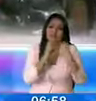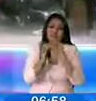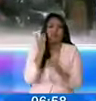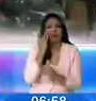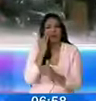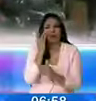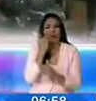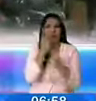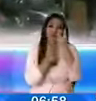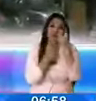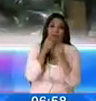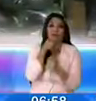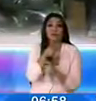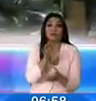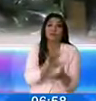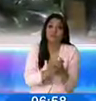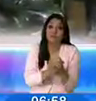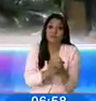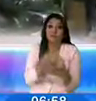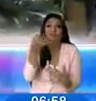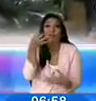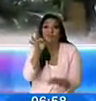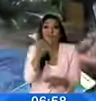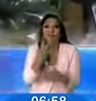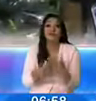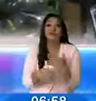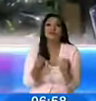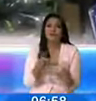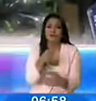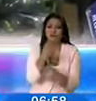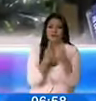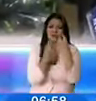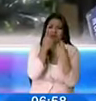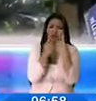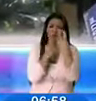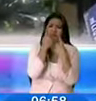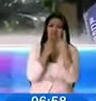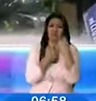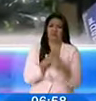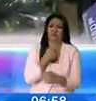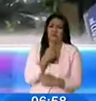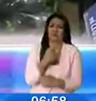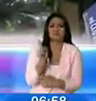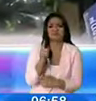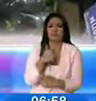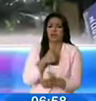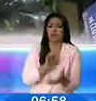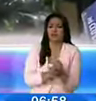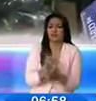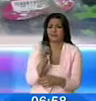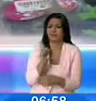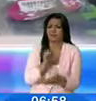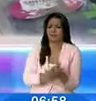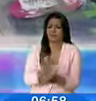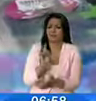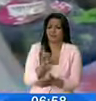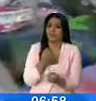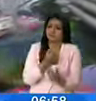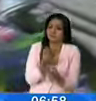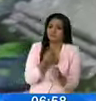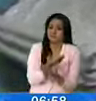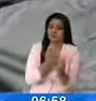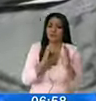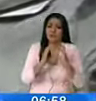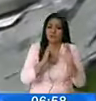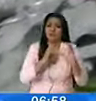estaba preguntando si era casada, si era soltera, cuántos hijos tiene. Yo dije que no, todavía no soy casada. Pero mientras avanzaba